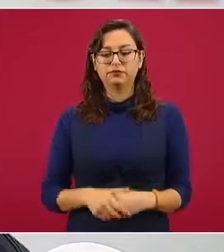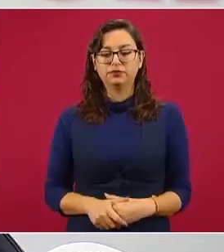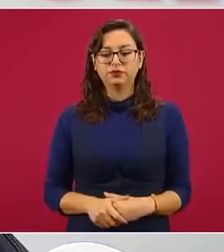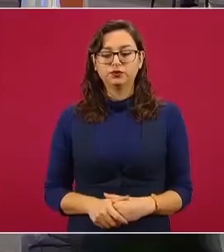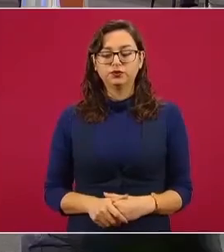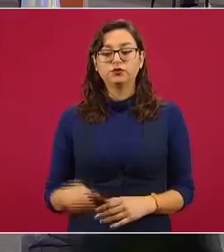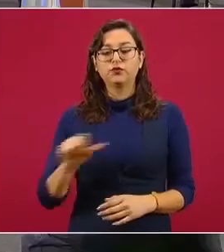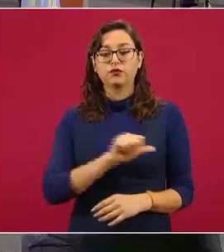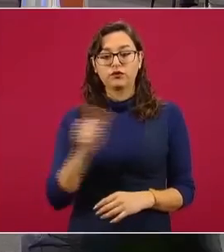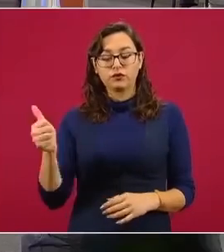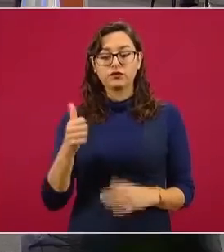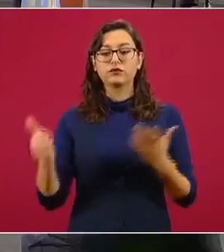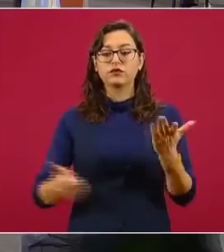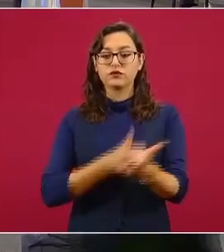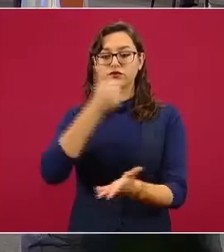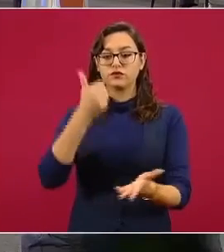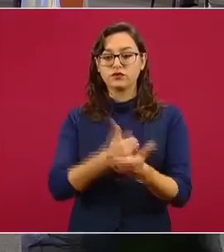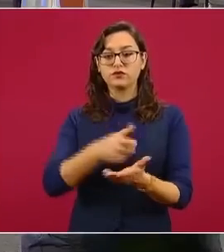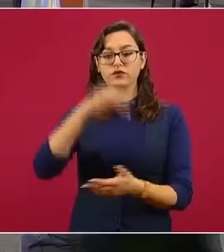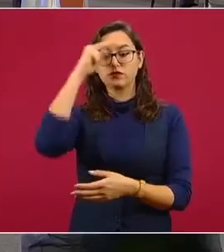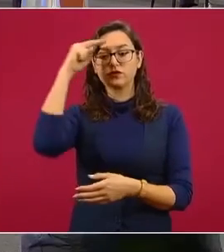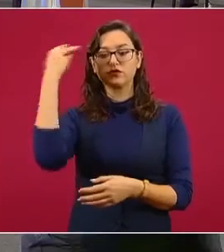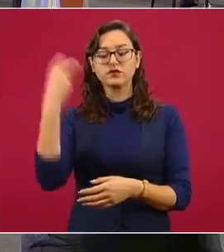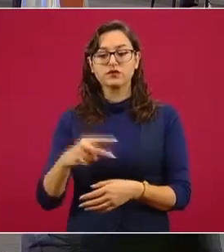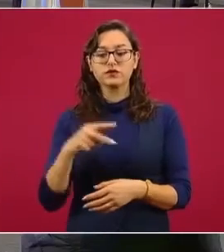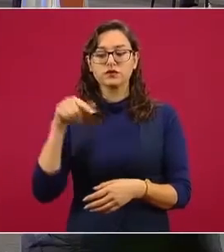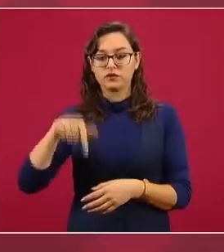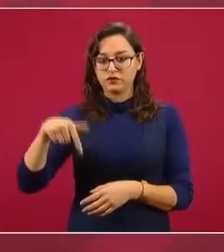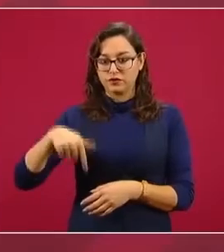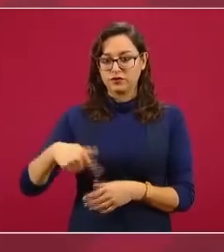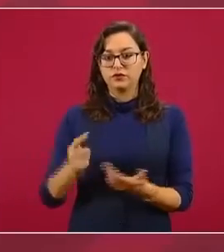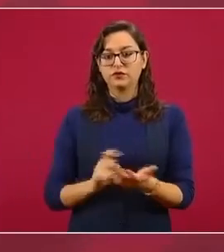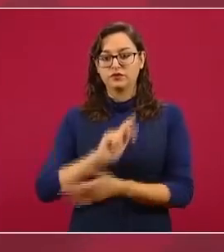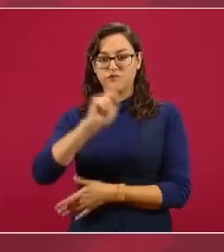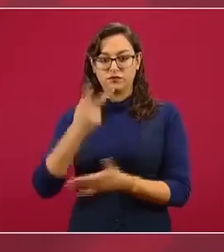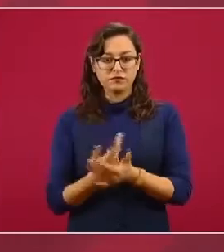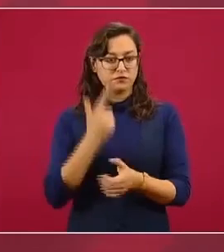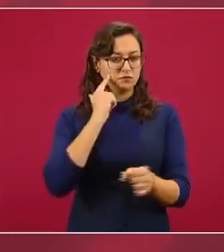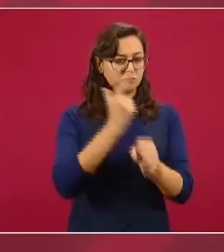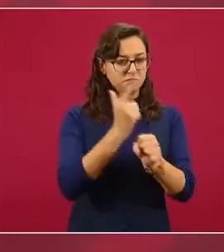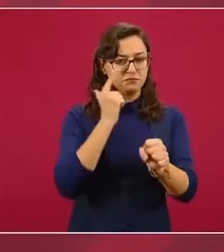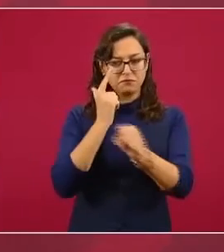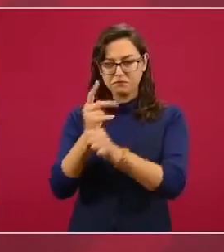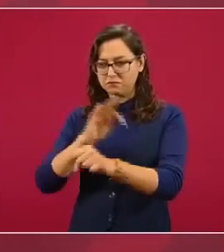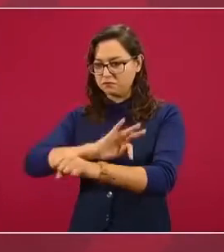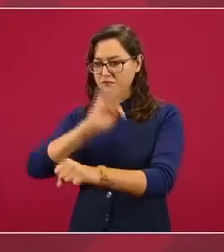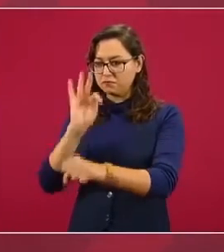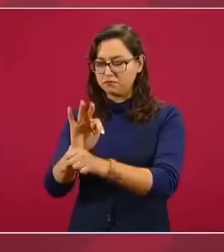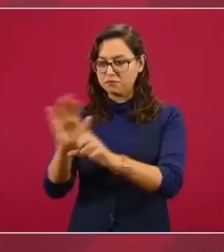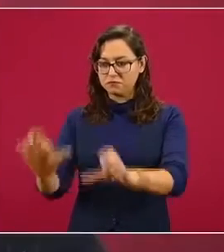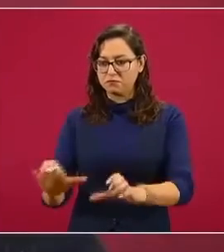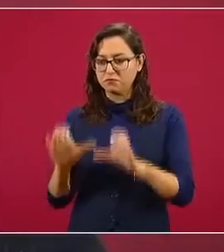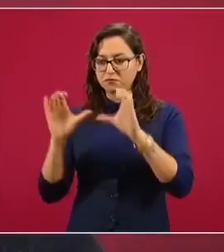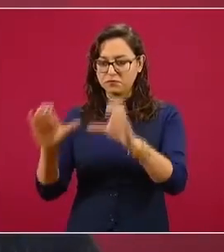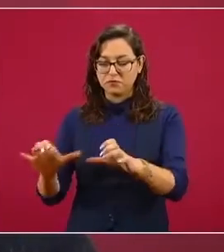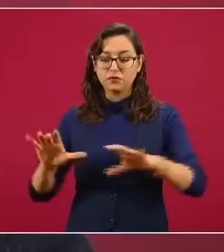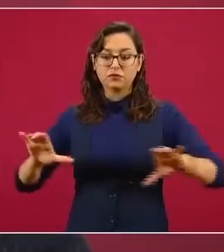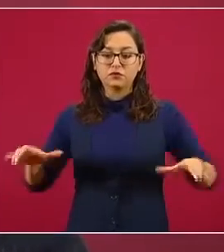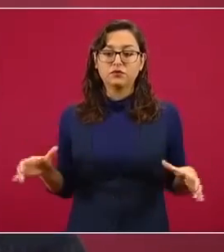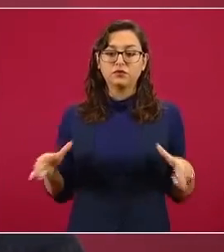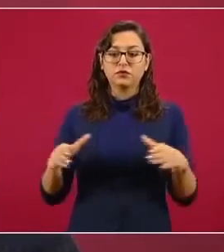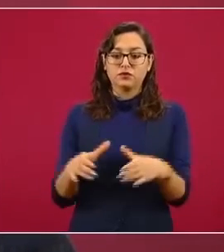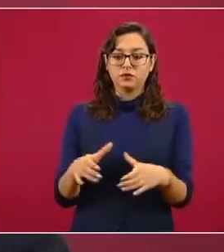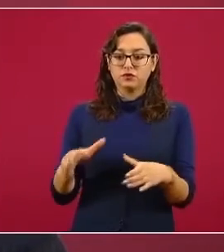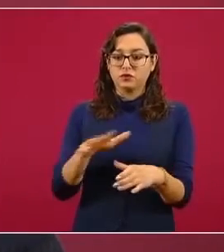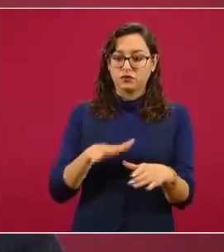caso más, la Ciudad de México tiene el programa de detección, protección y resguardo, es un programa de extensión comunitaria, fue